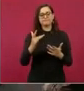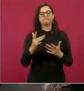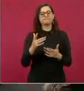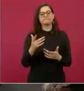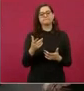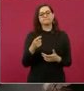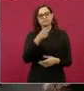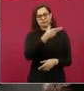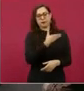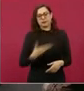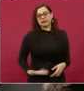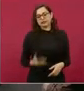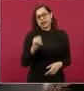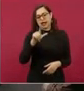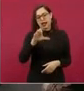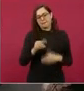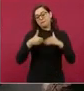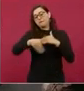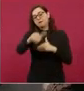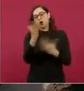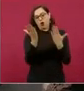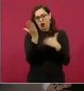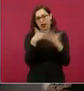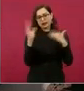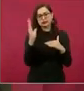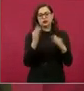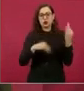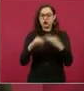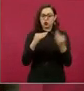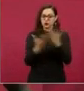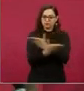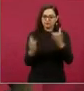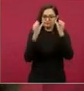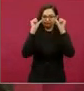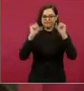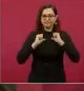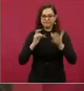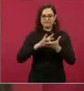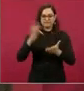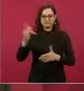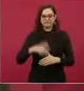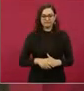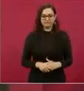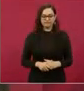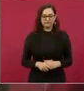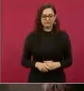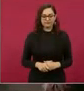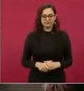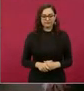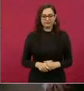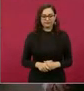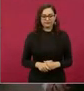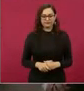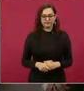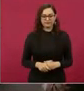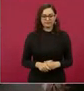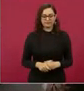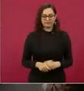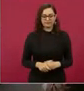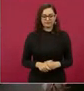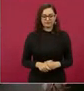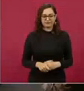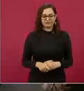al presidente del observador y a todos ustedes por su atención. Y mi esposa Laura Álvarez is the greatest